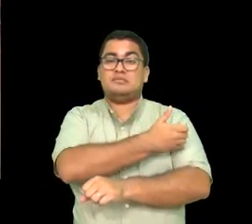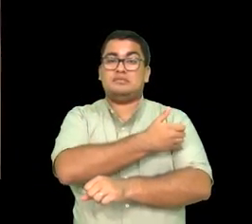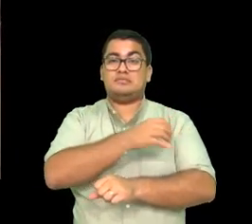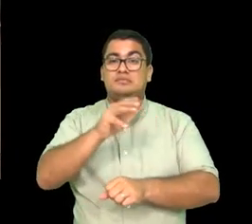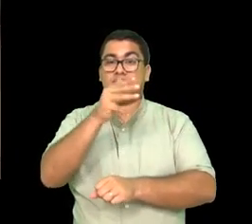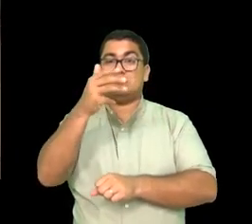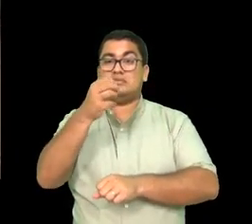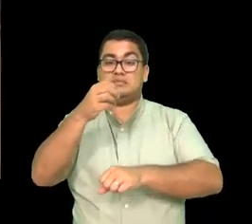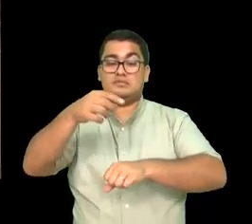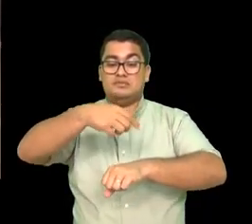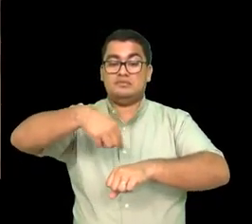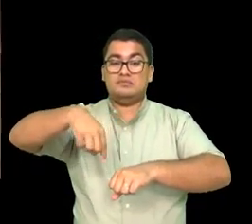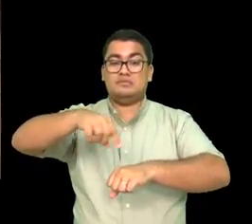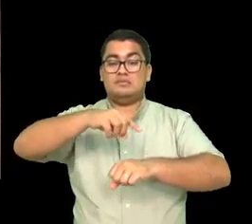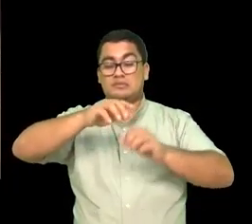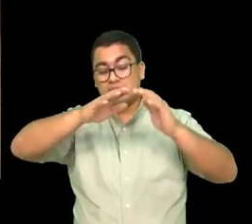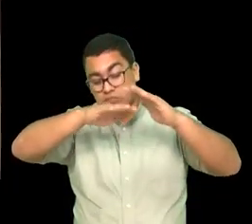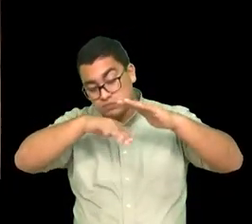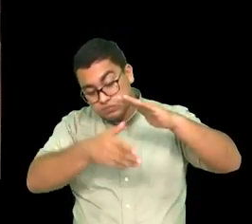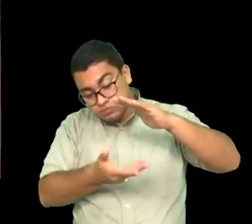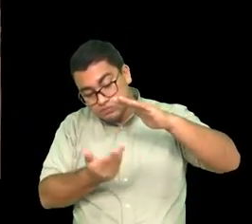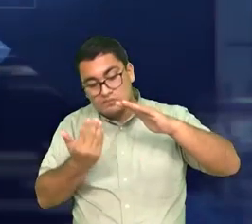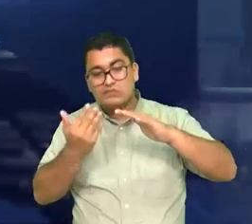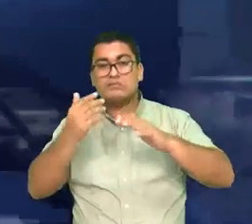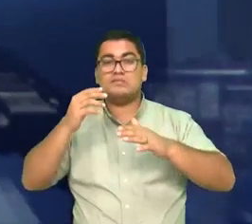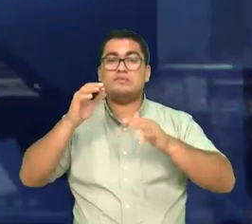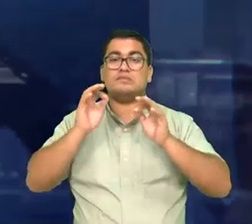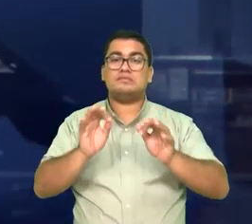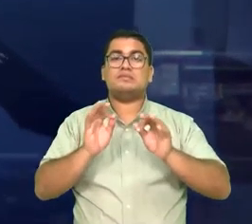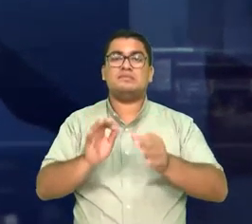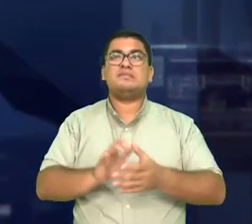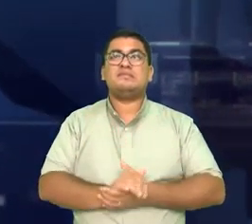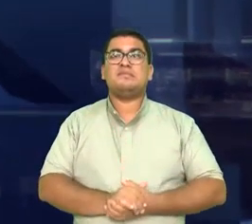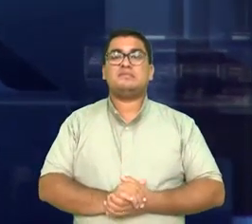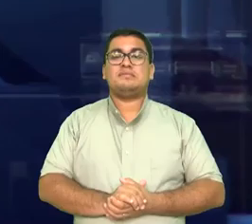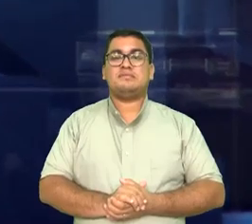90 horas bajo los escombros.